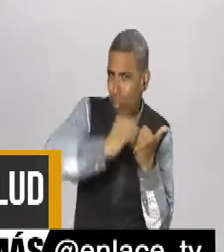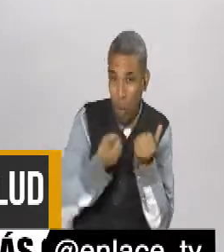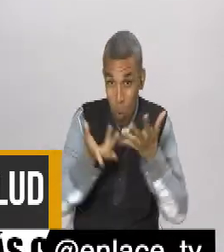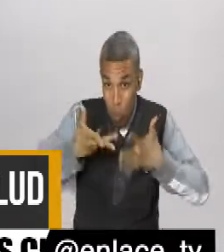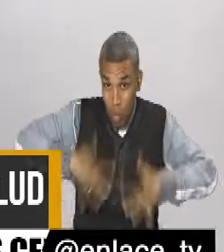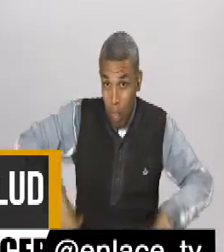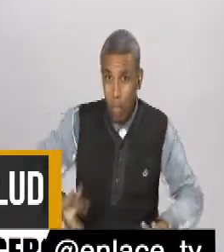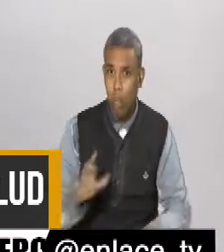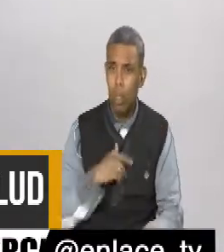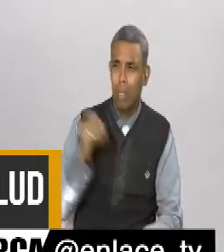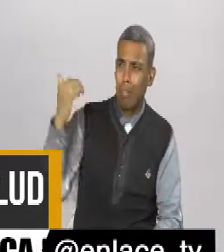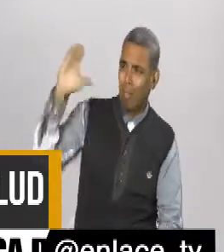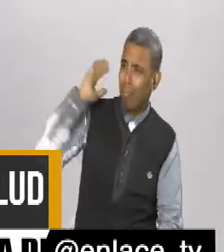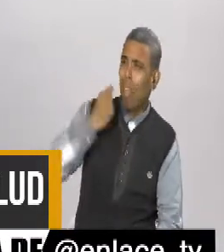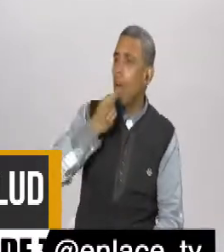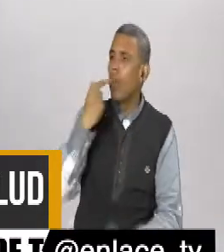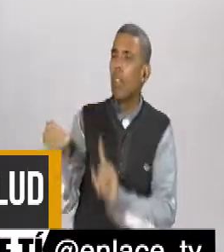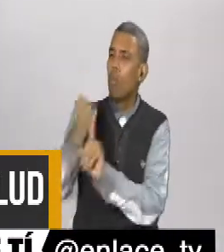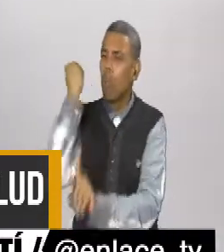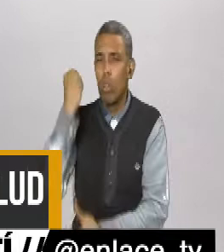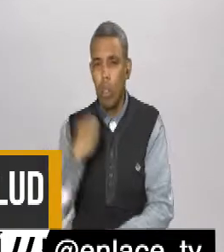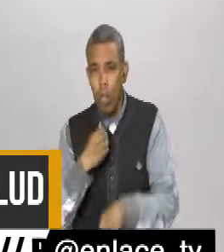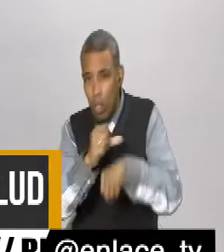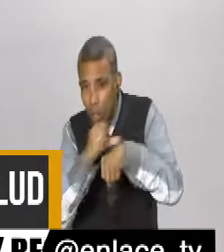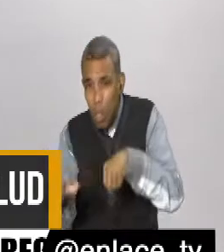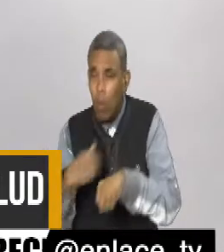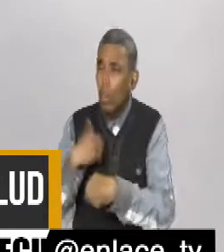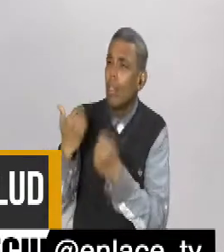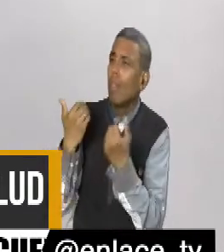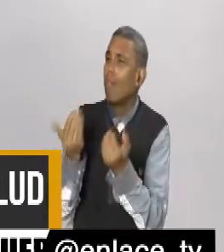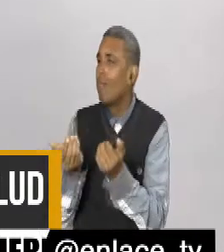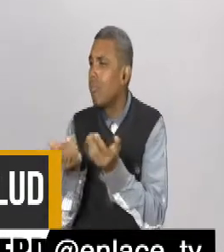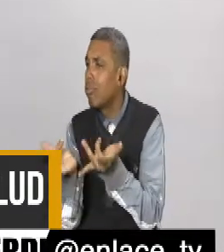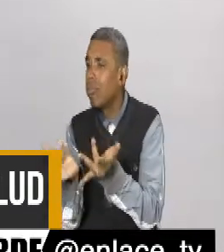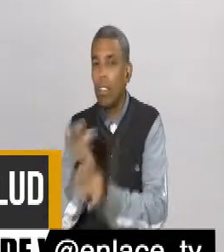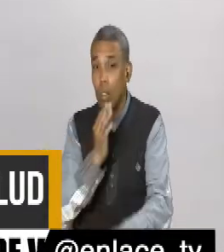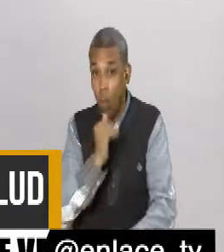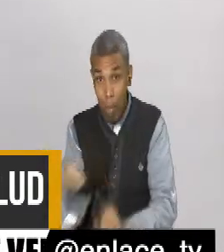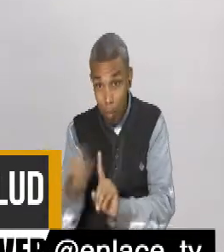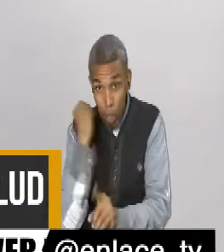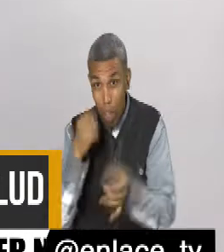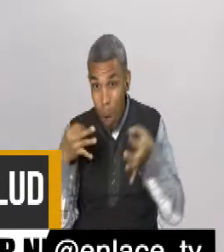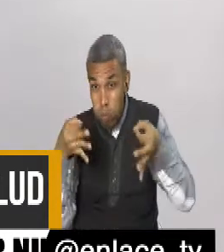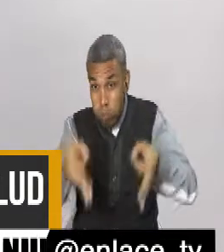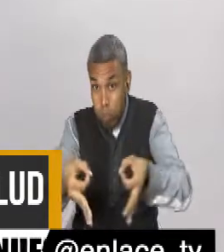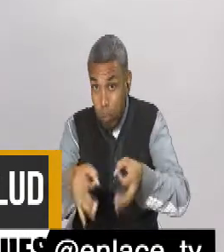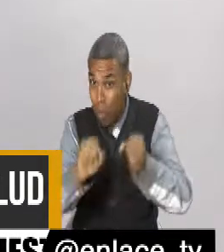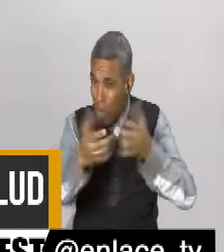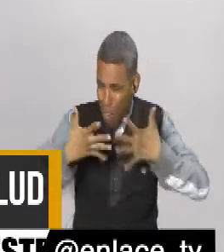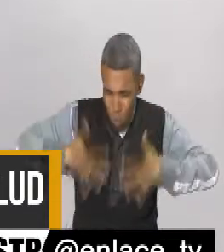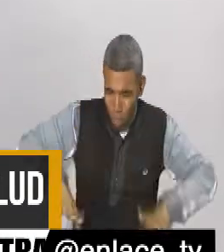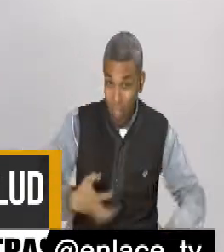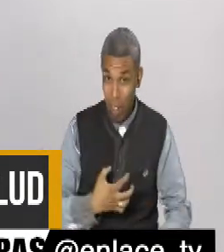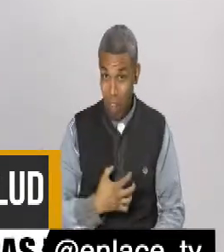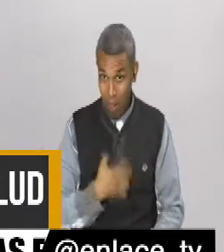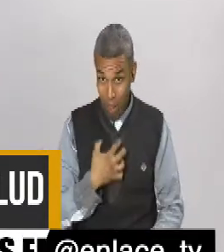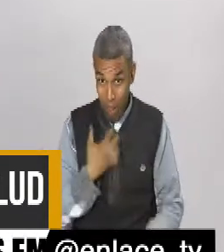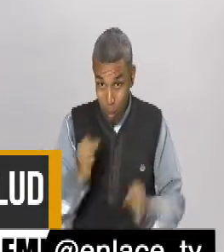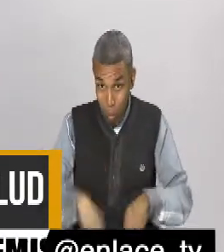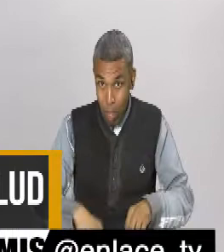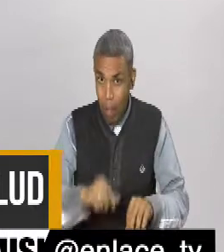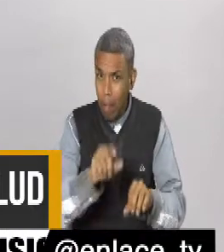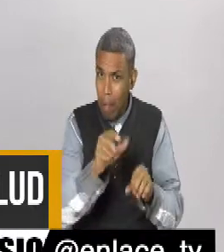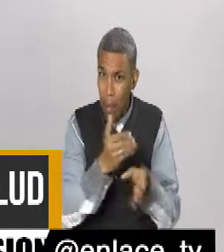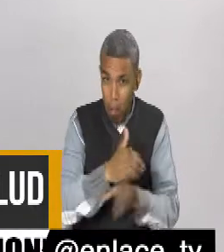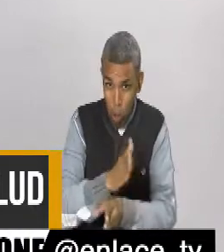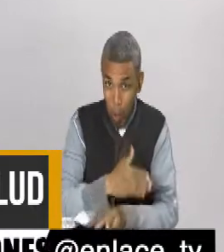más de 50 funcionarios que van a estar atentos a recibir las denuncias y las quejas. Entonces, cualquier ciudadano en Barrancabermeja que tenga problemas con